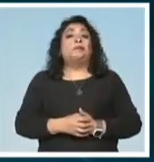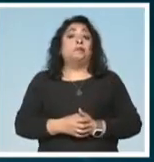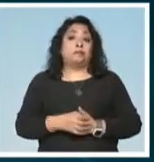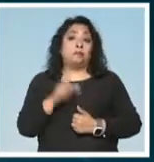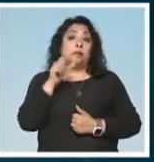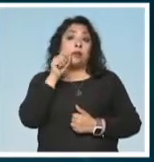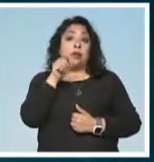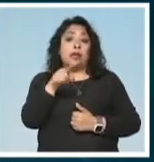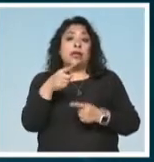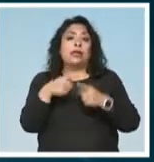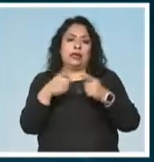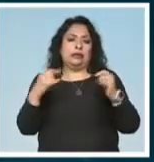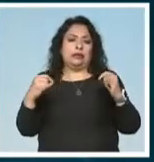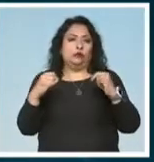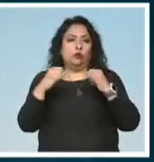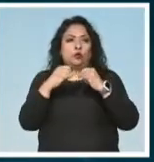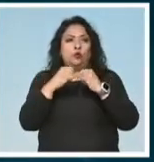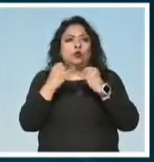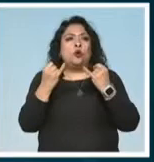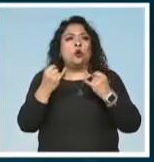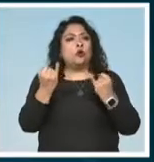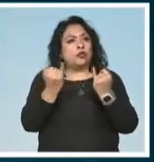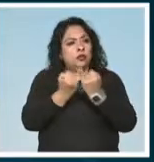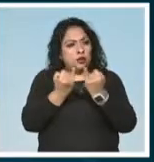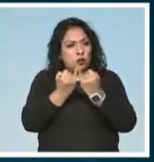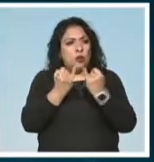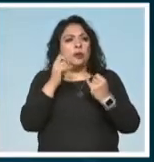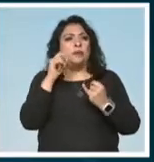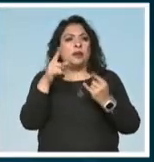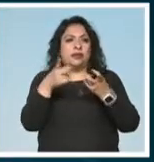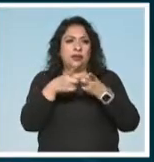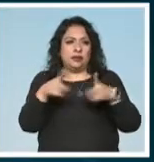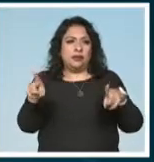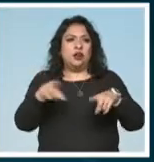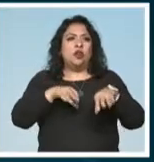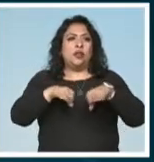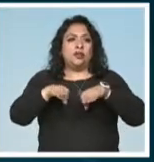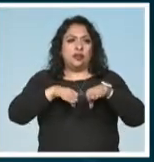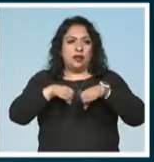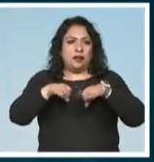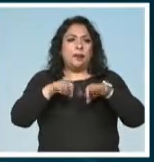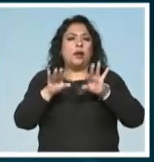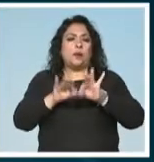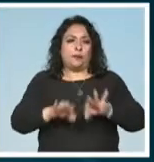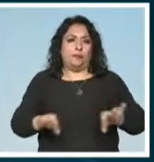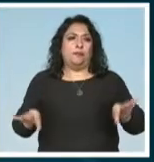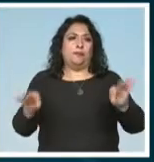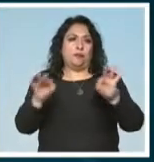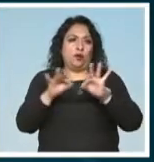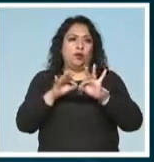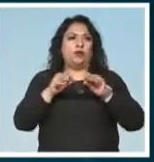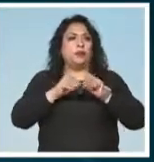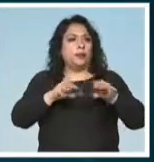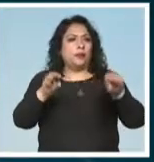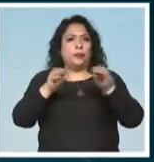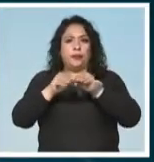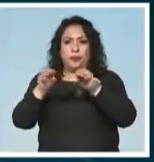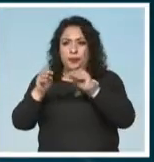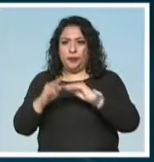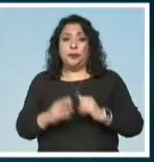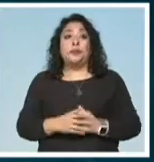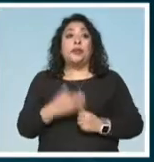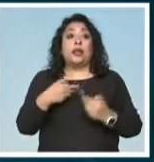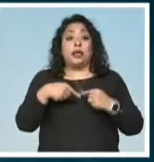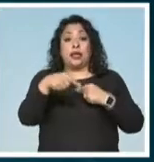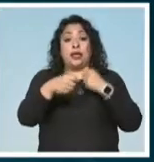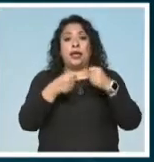las instituciones que también desarrollan un trabajo importante de difusión.